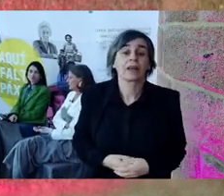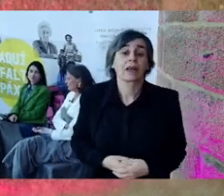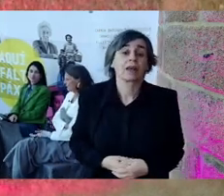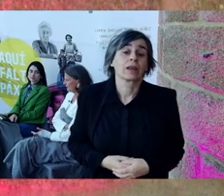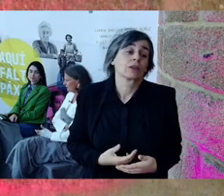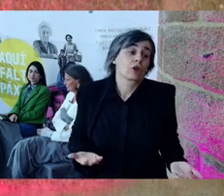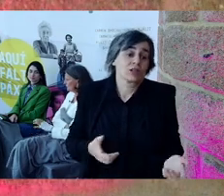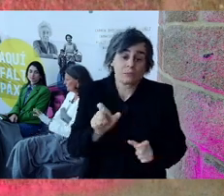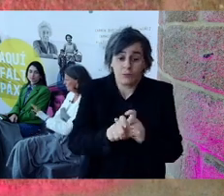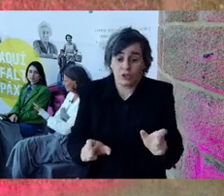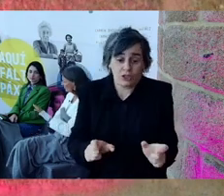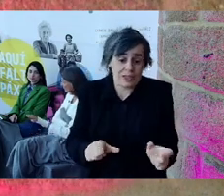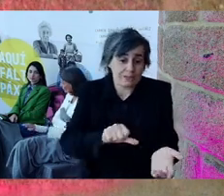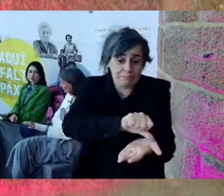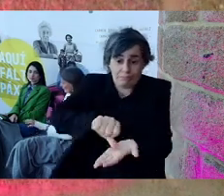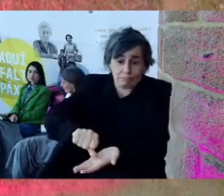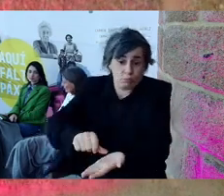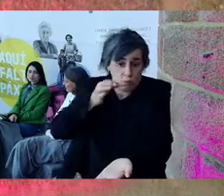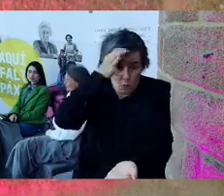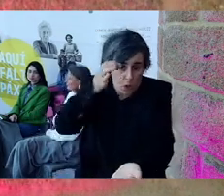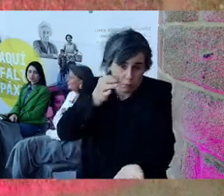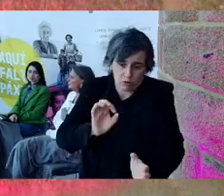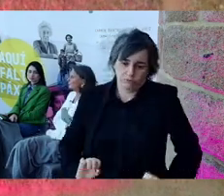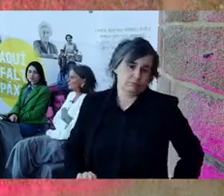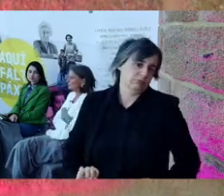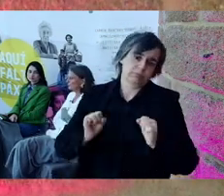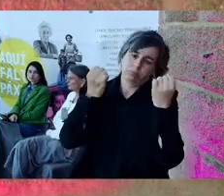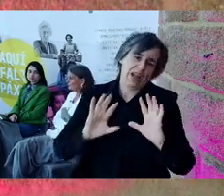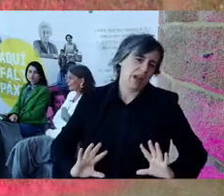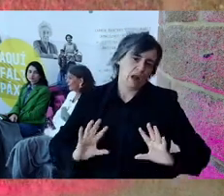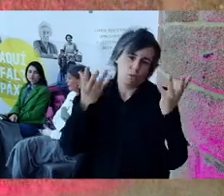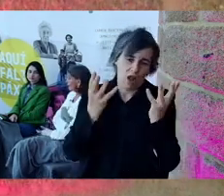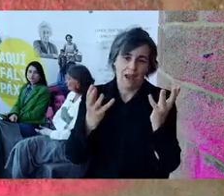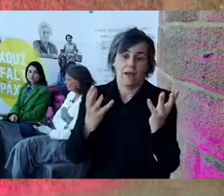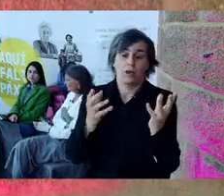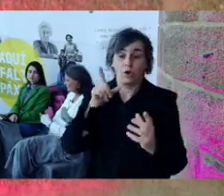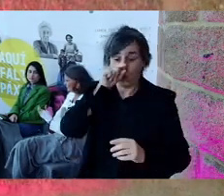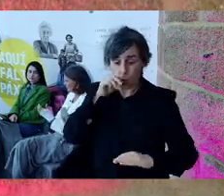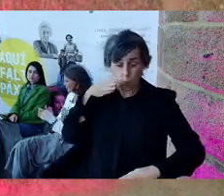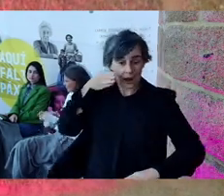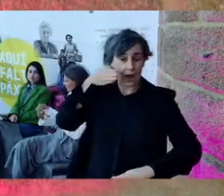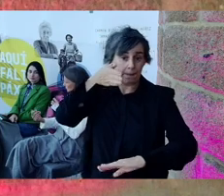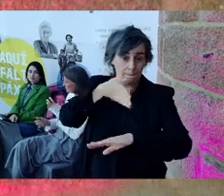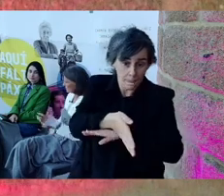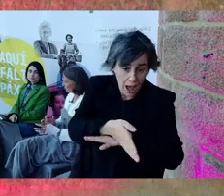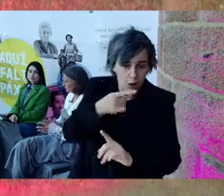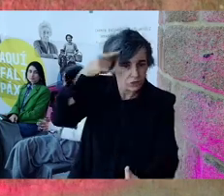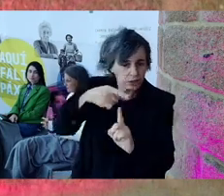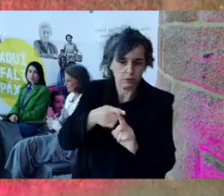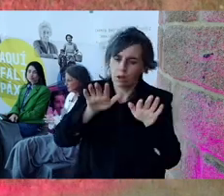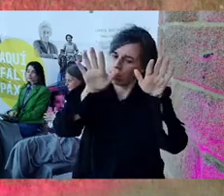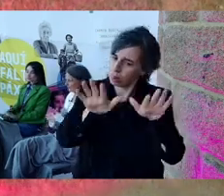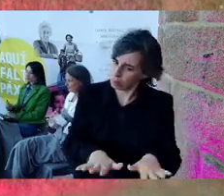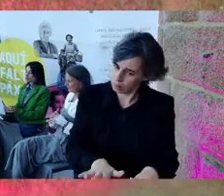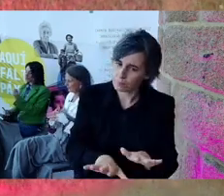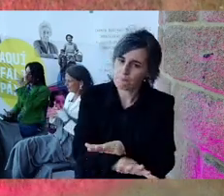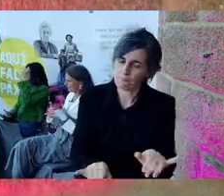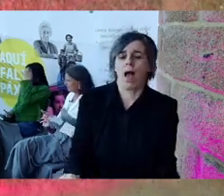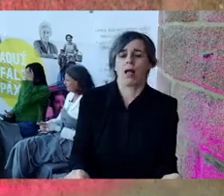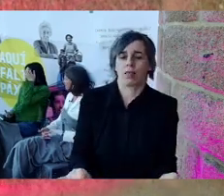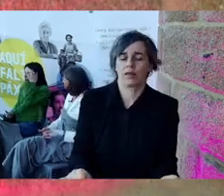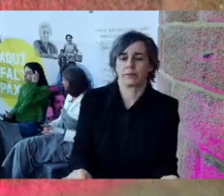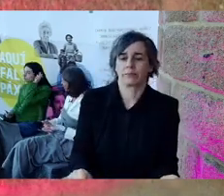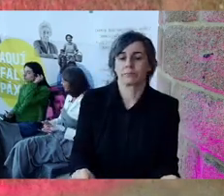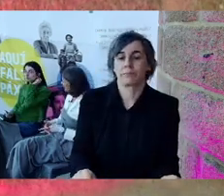puesto a todo el mundo. Y los burgueses se le rebelan y entonces Urraca llega para intentar imponer paz. Y en medio de una de esas revueltas la cosa